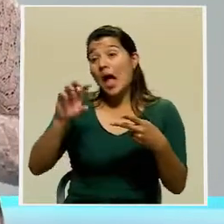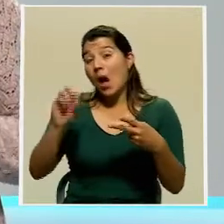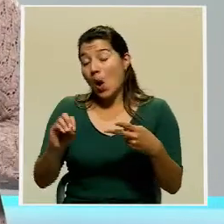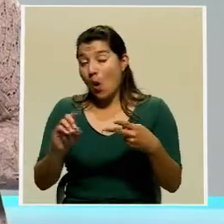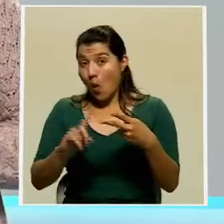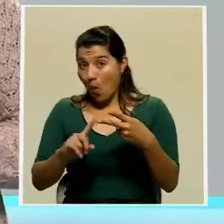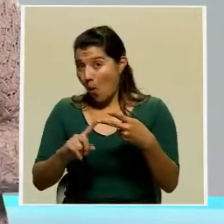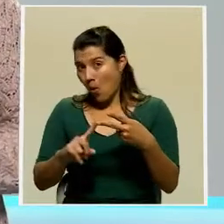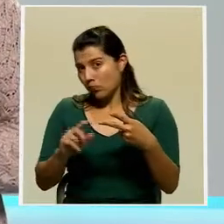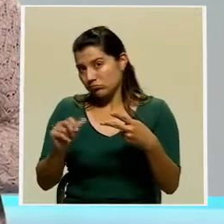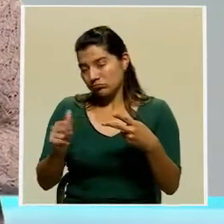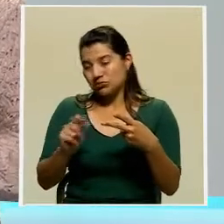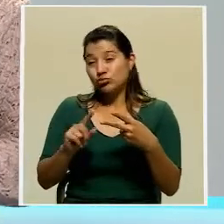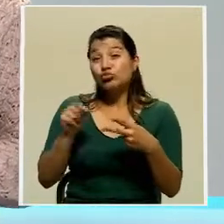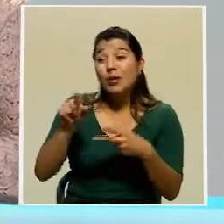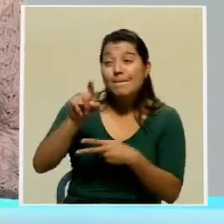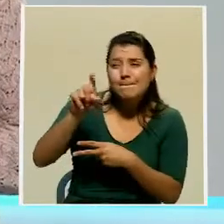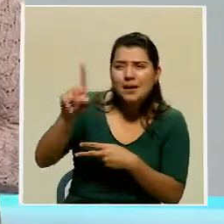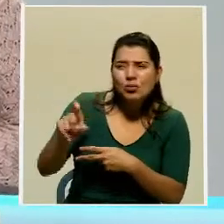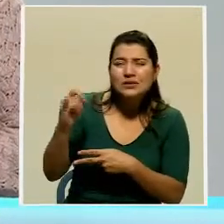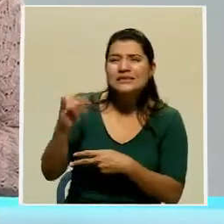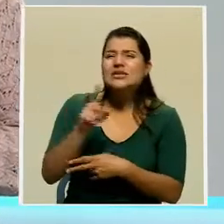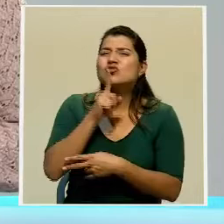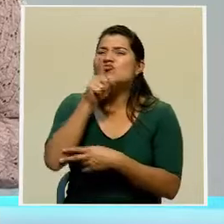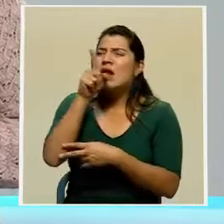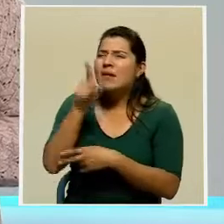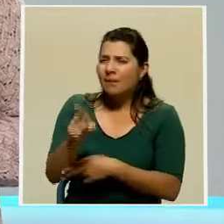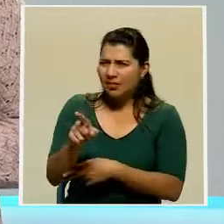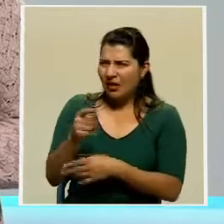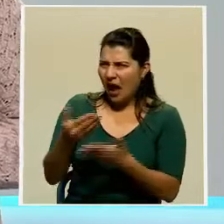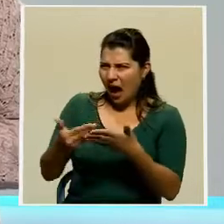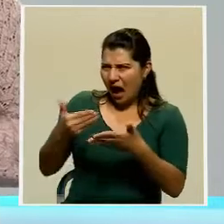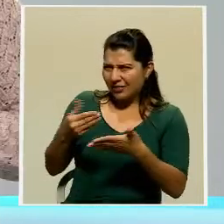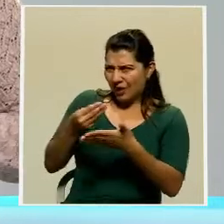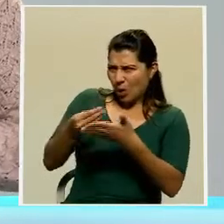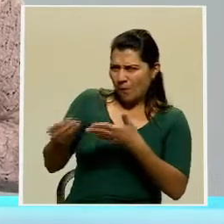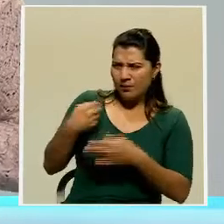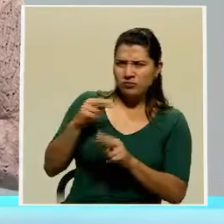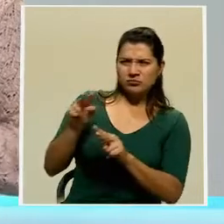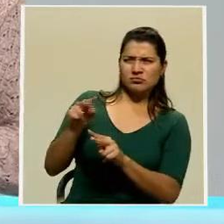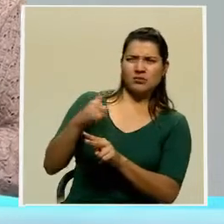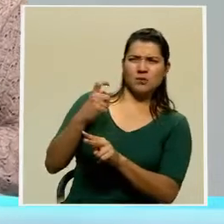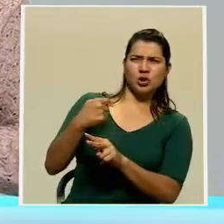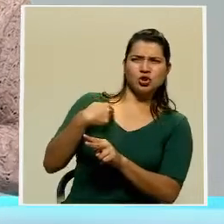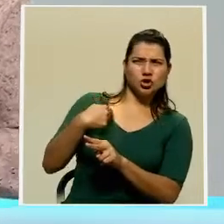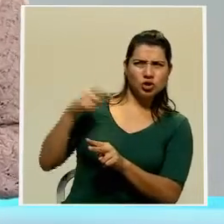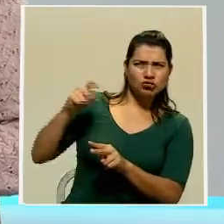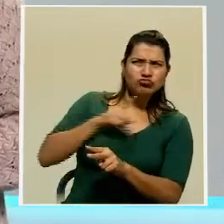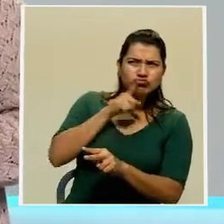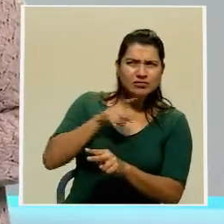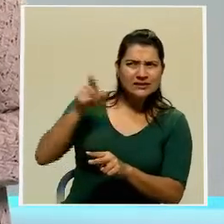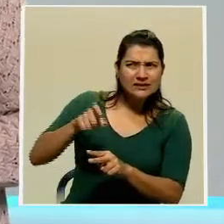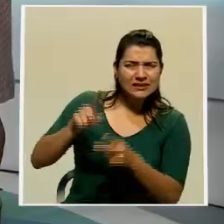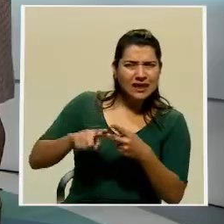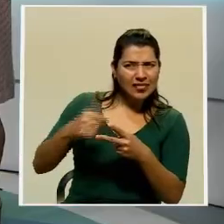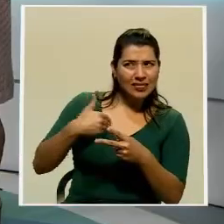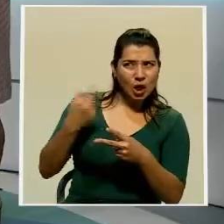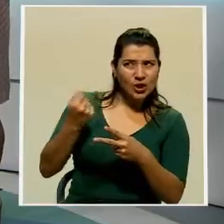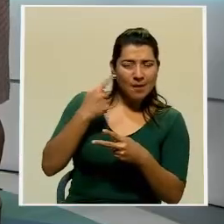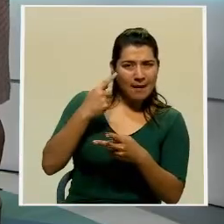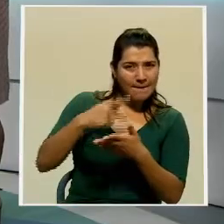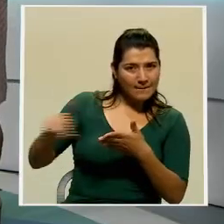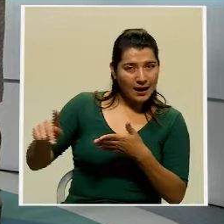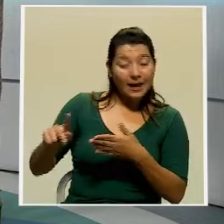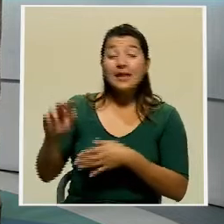ingresos, preguntar si realmente eso que tanto quiero lo ocupo y si tengo la solvencia económica para poder pagarlo.